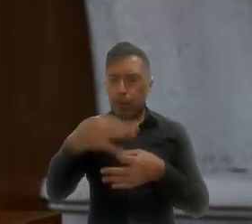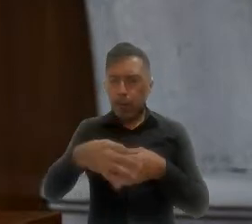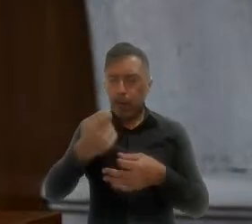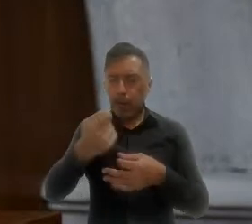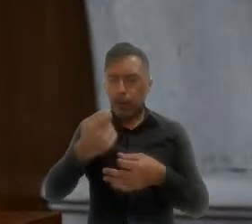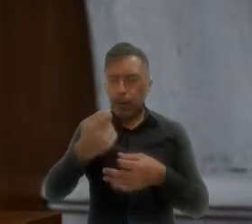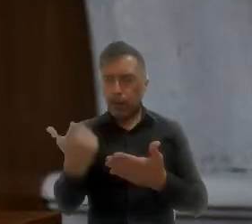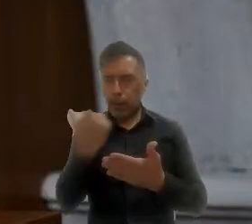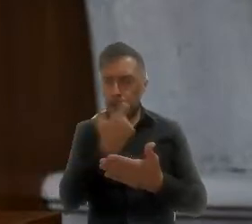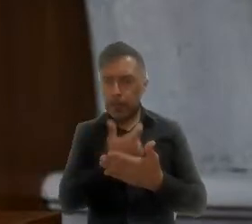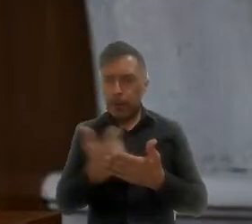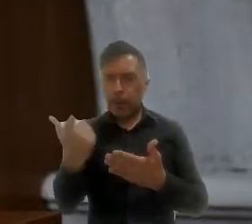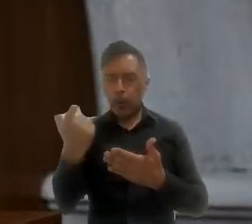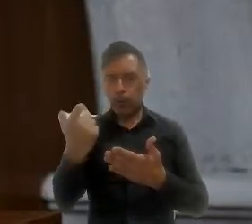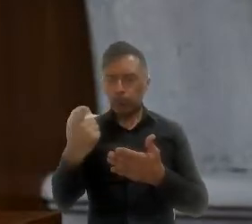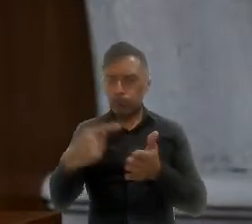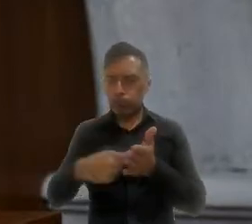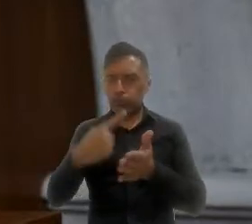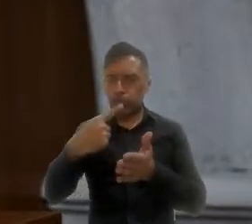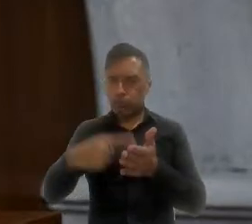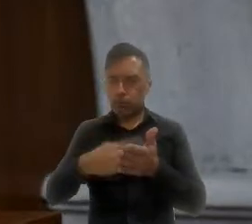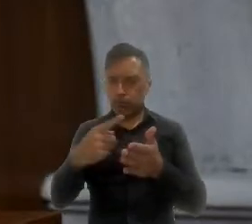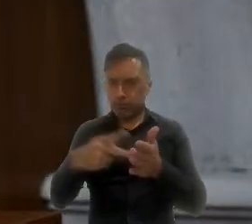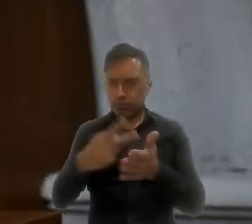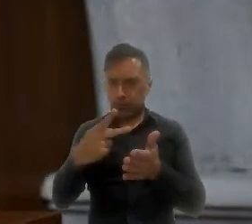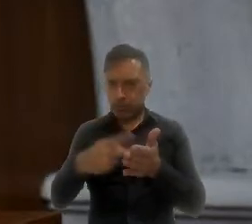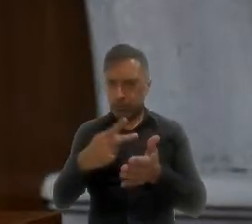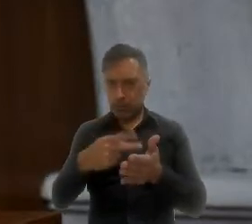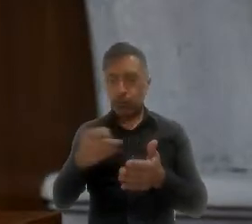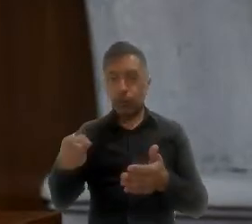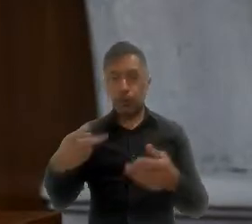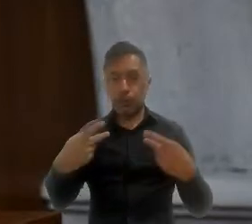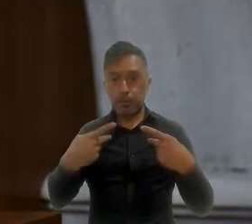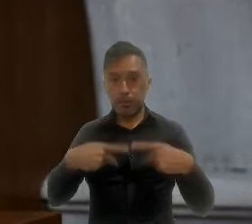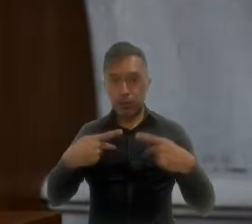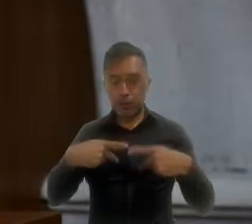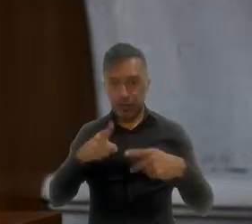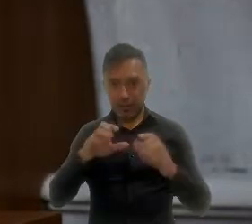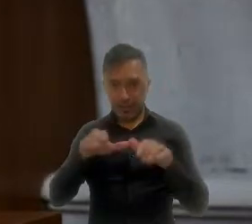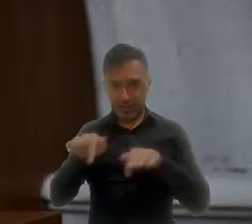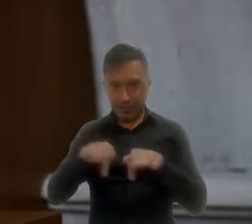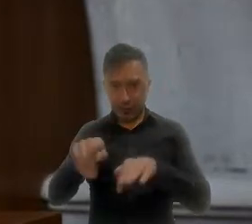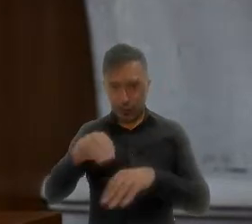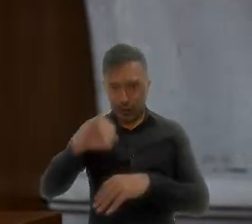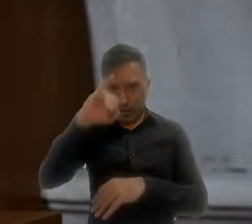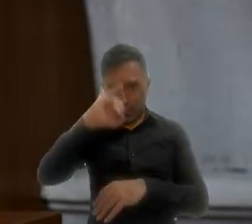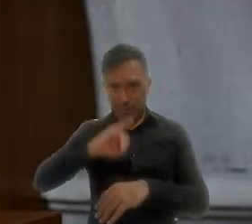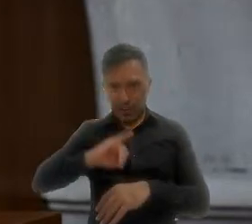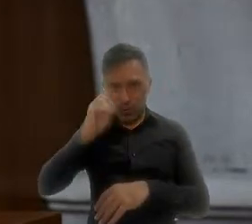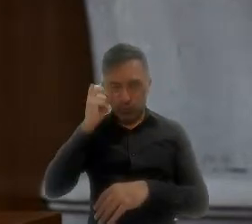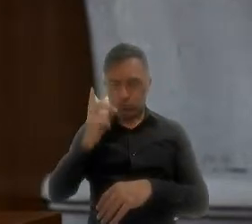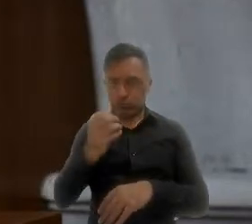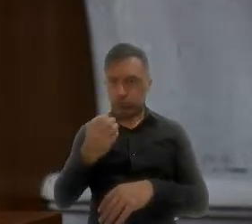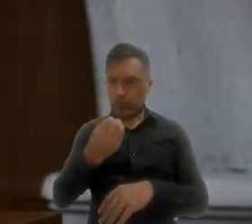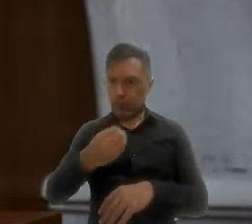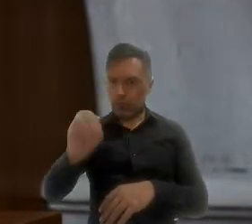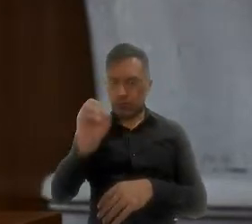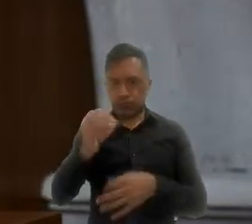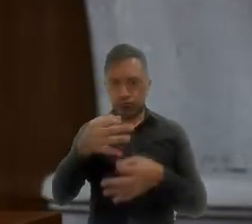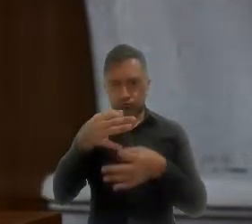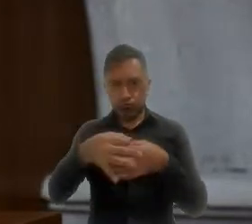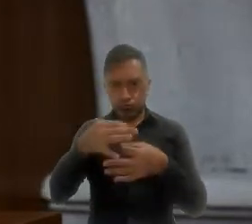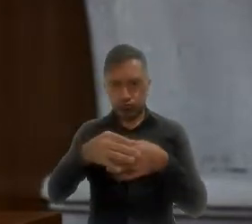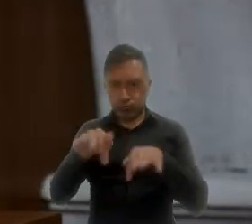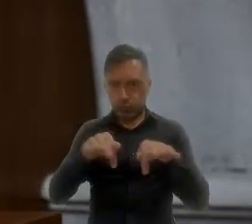lo cual supone la obligación del empleador de pagar oportunamente y sin dilaciones las remuneraciones